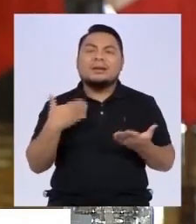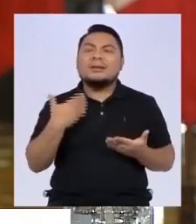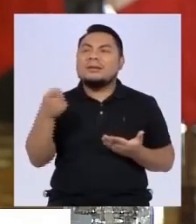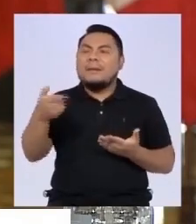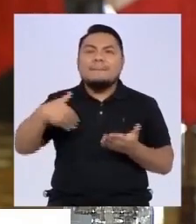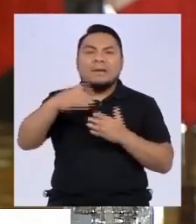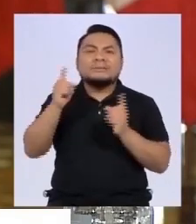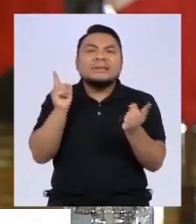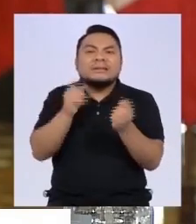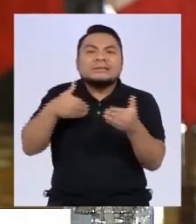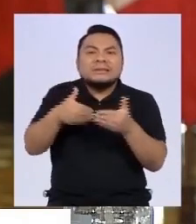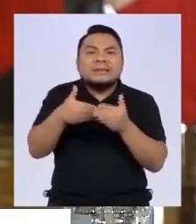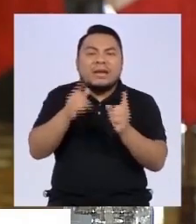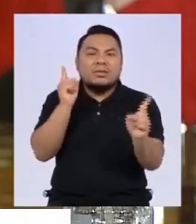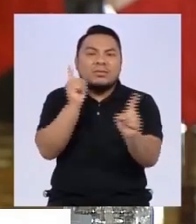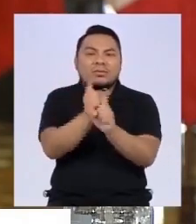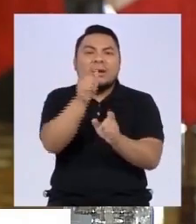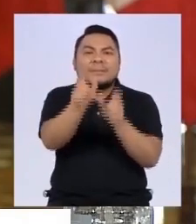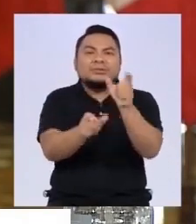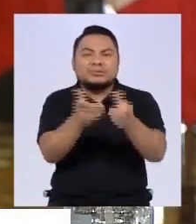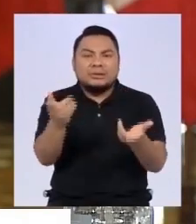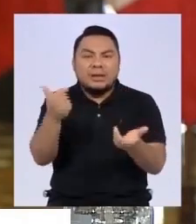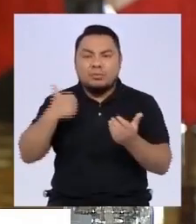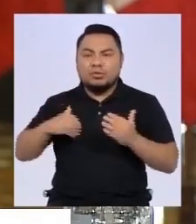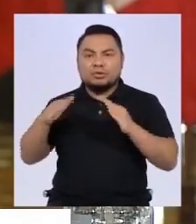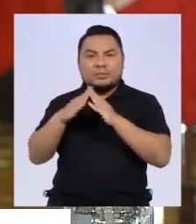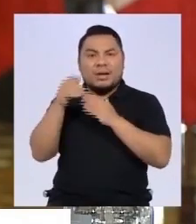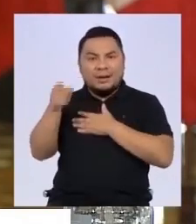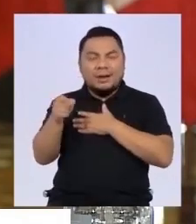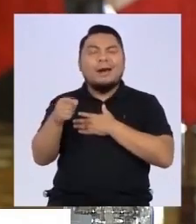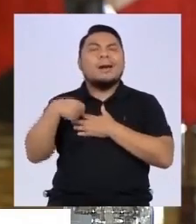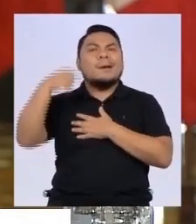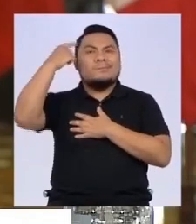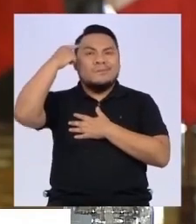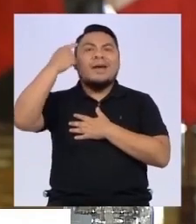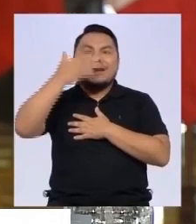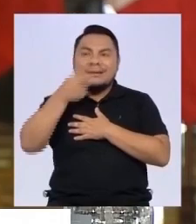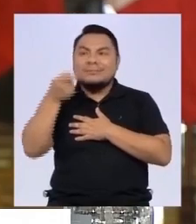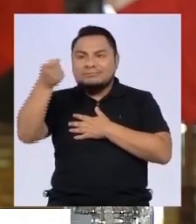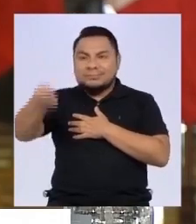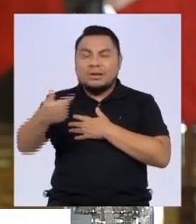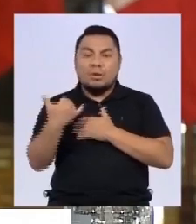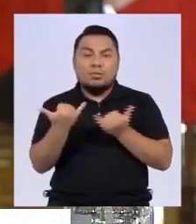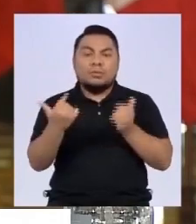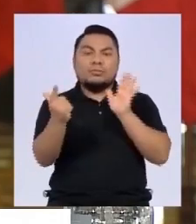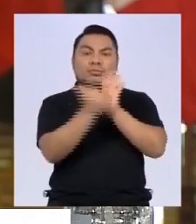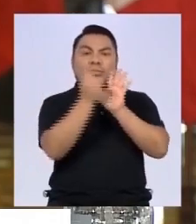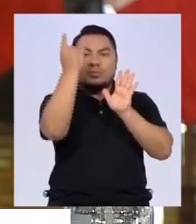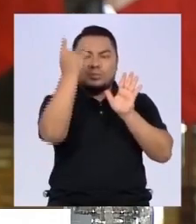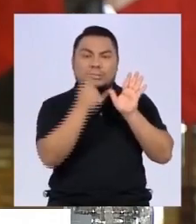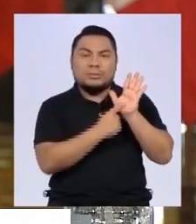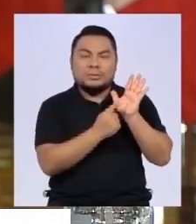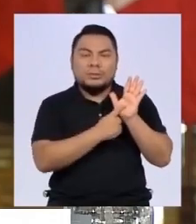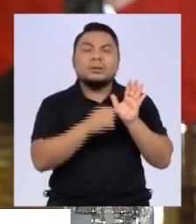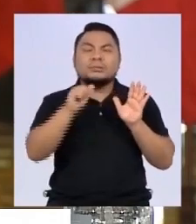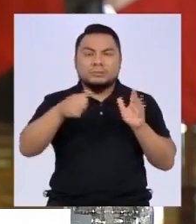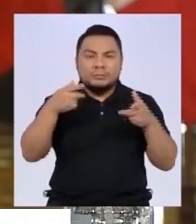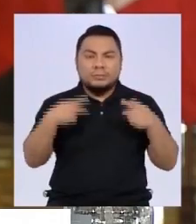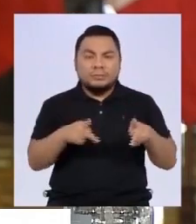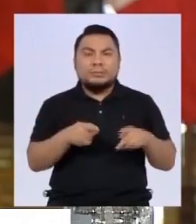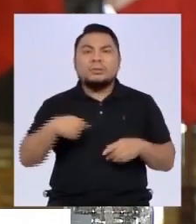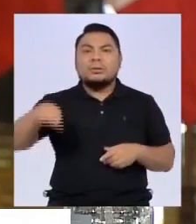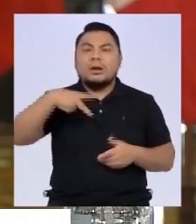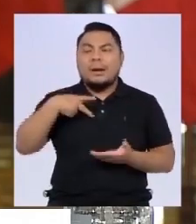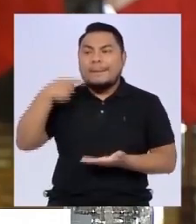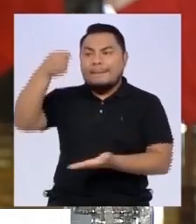más cercano. Estamos formalizando a través de este decreto de urgencia la autorización de